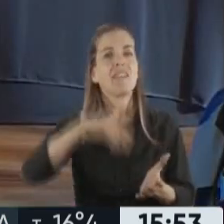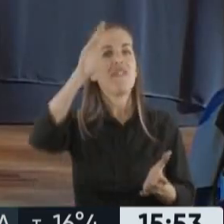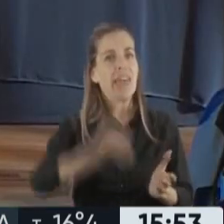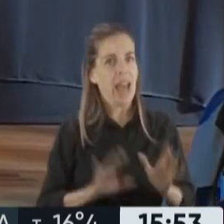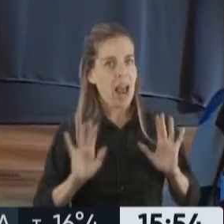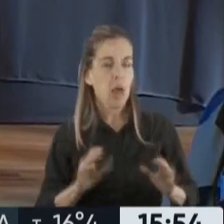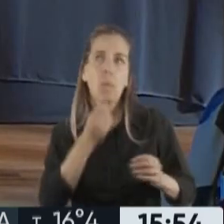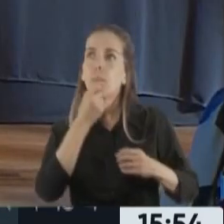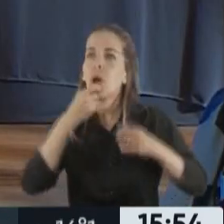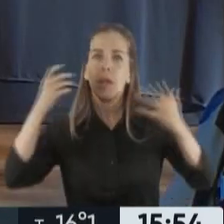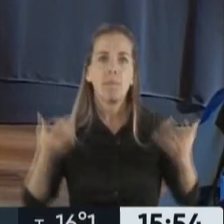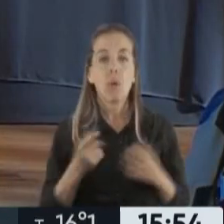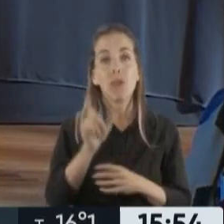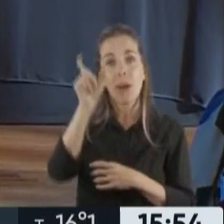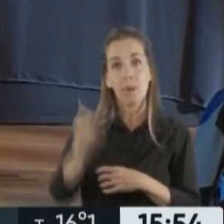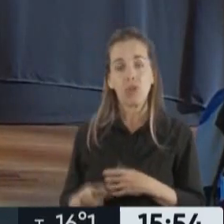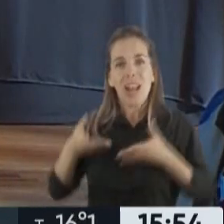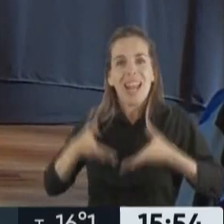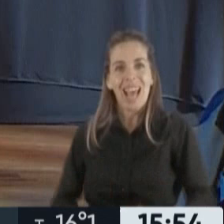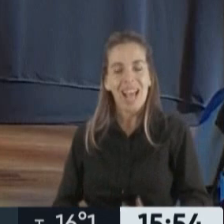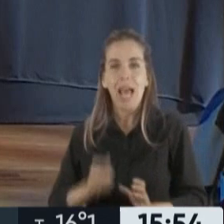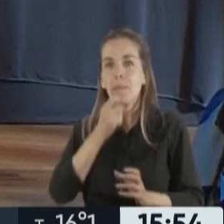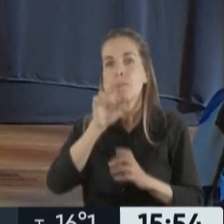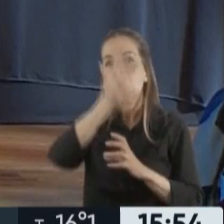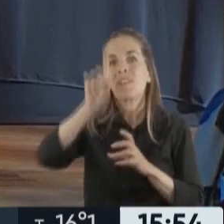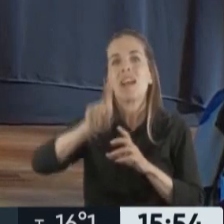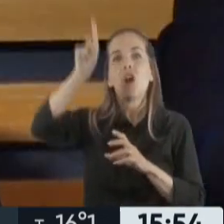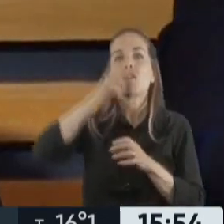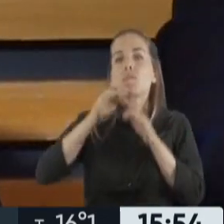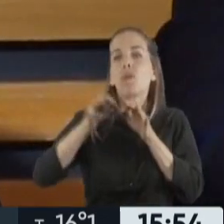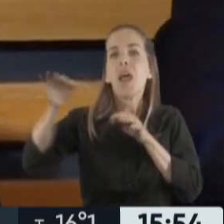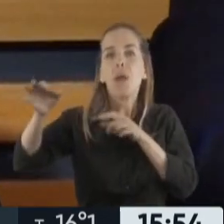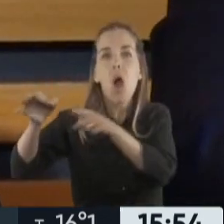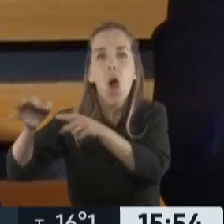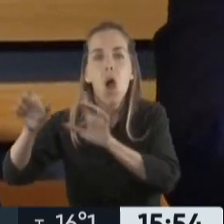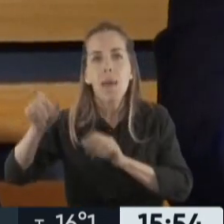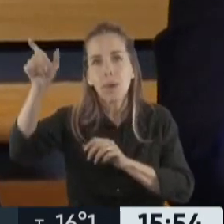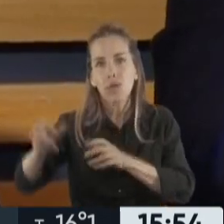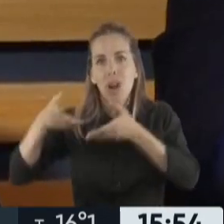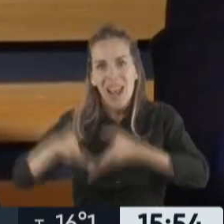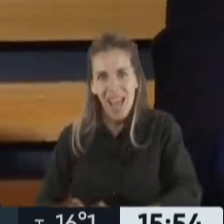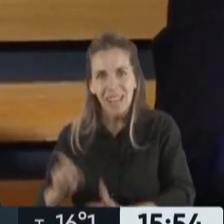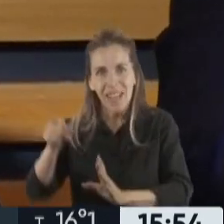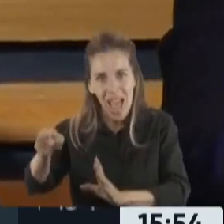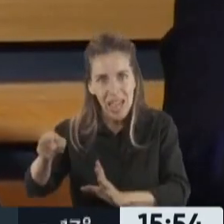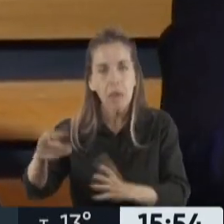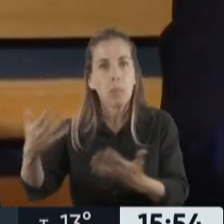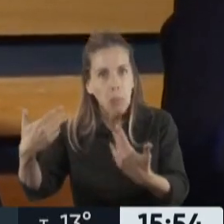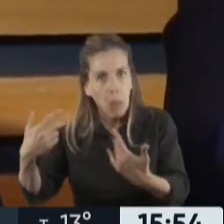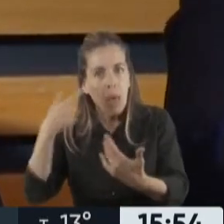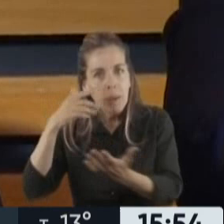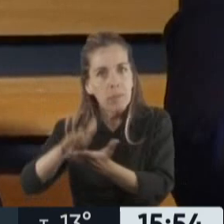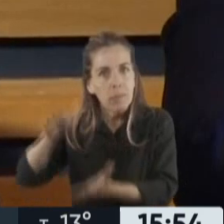nazca en el pueblo más pequeño del norte argentino pueda nacer allí, pueda encontrar la